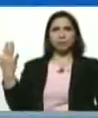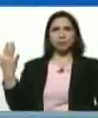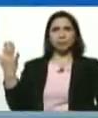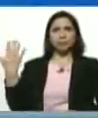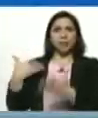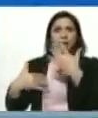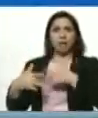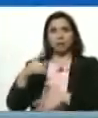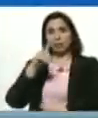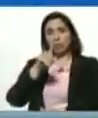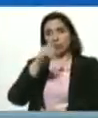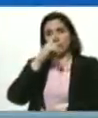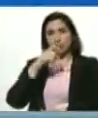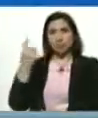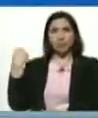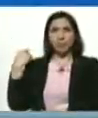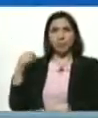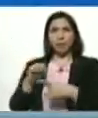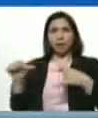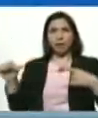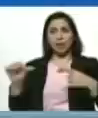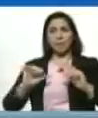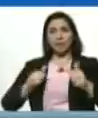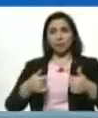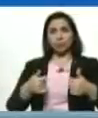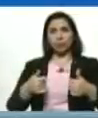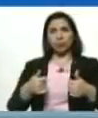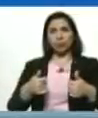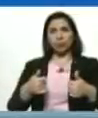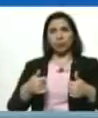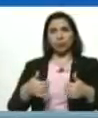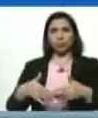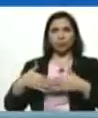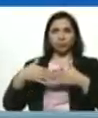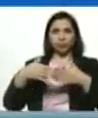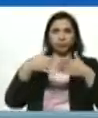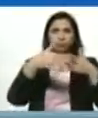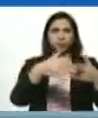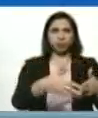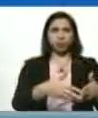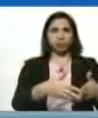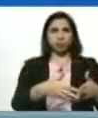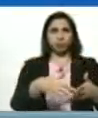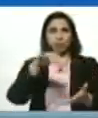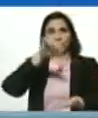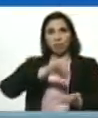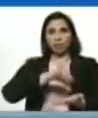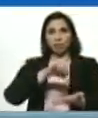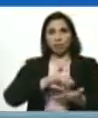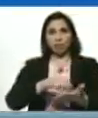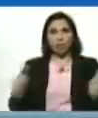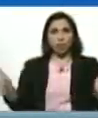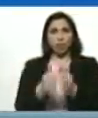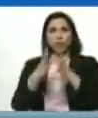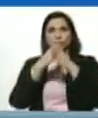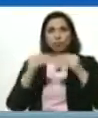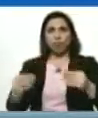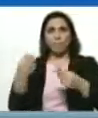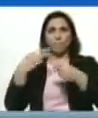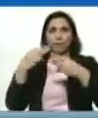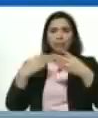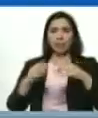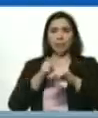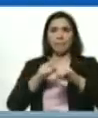semana comenzó la llegada de una flota de barcos iraníes con todos los insumos